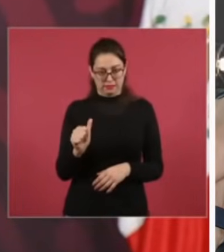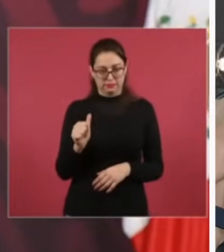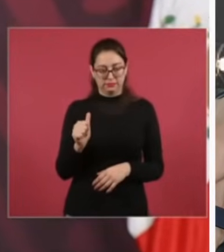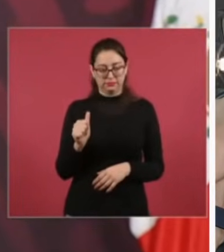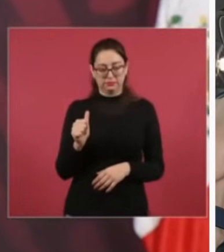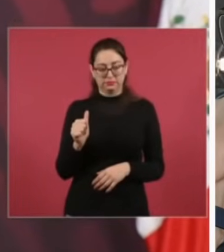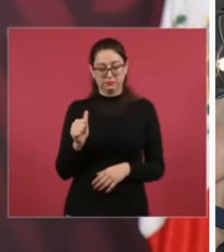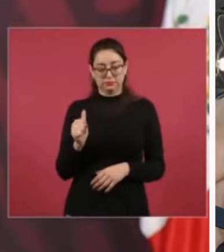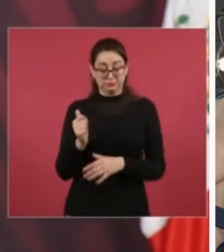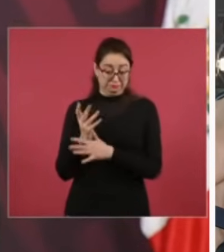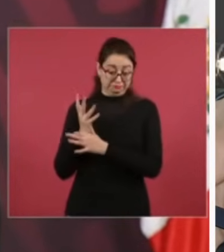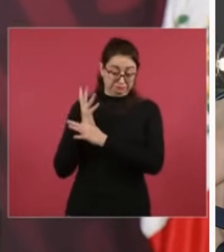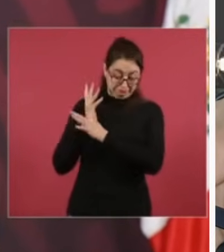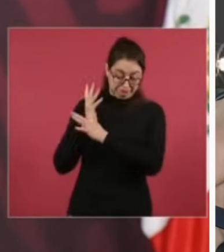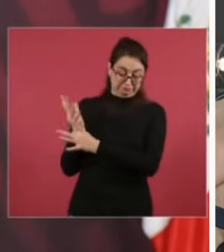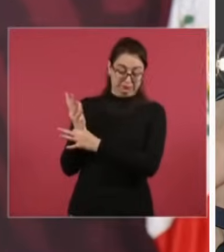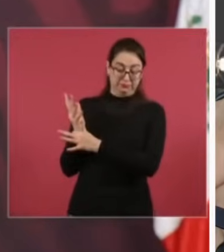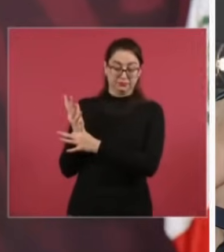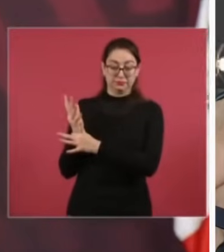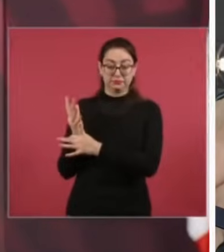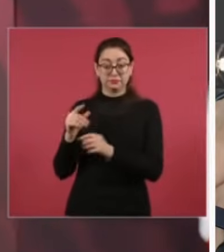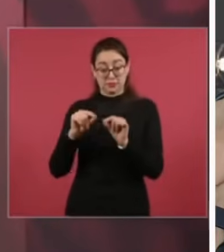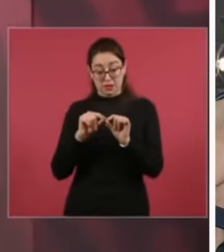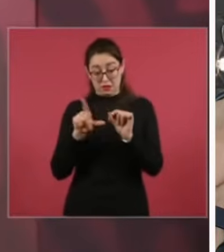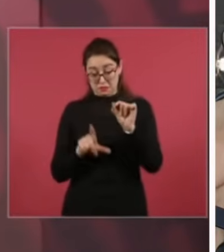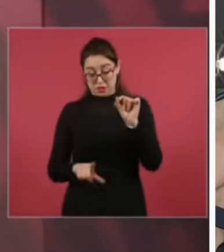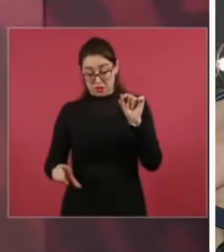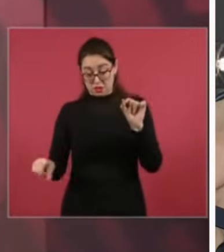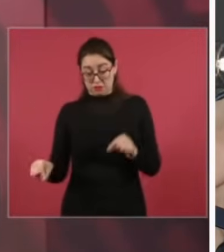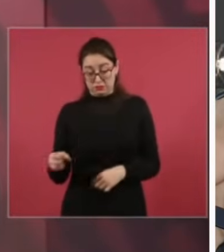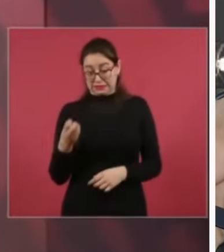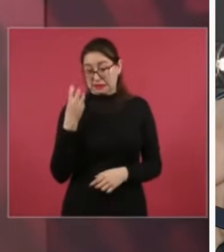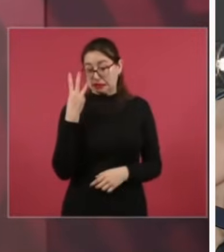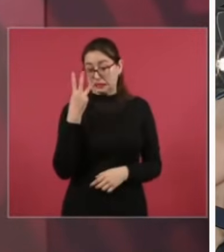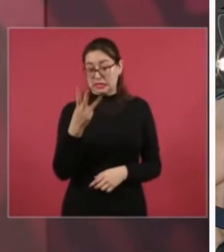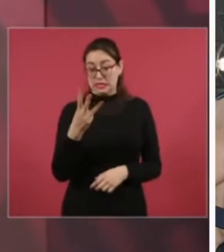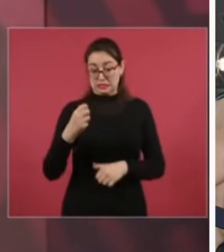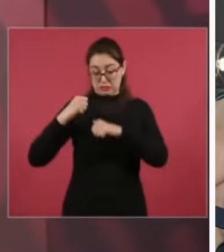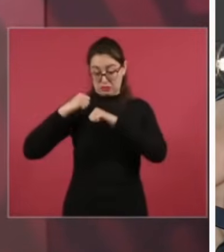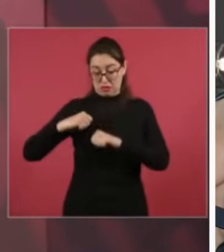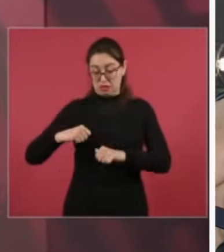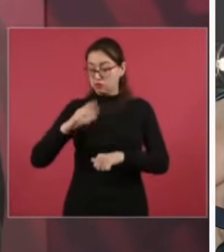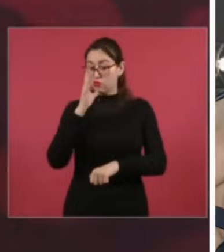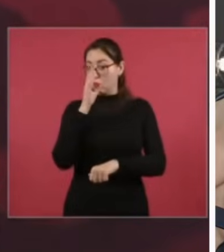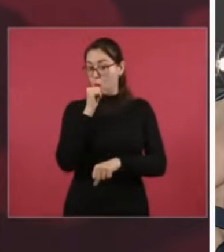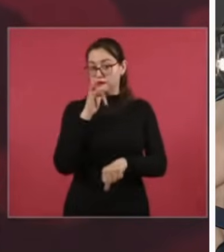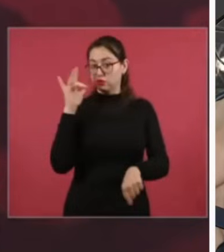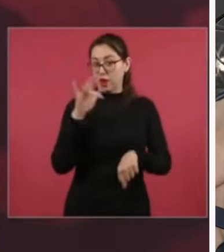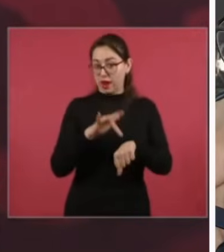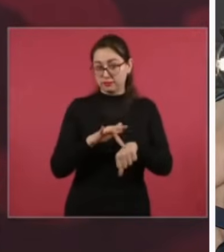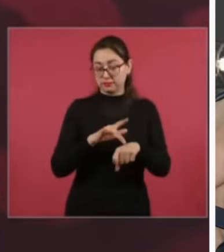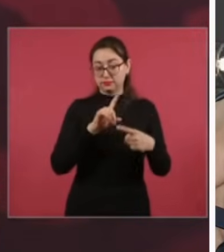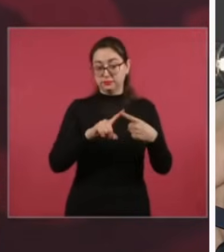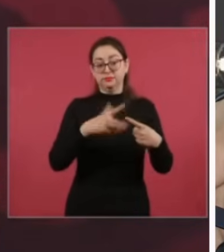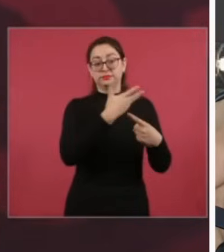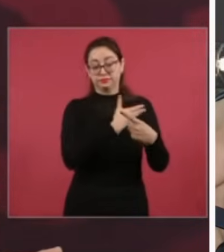le sacan el ojo al hermano de el presidente Madero. Amigos y amigas, muy interesantes las historias que cuenta